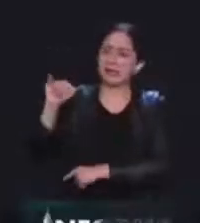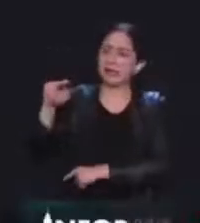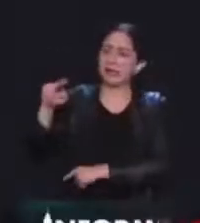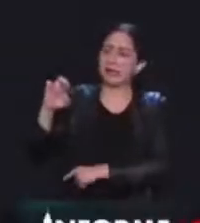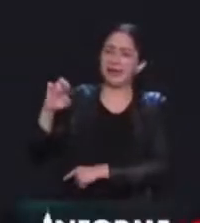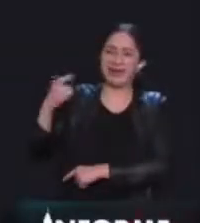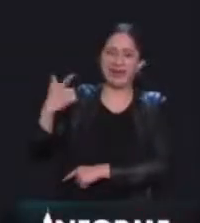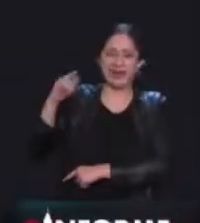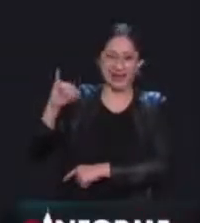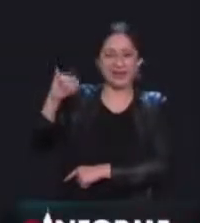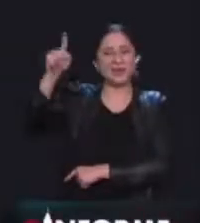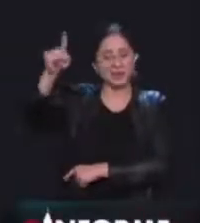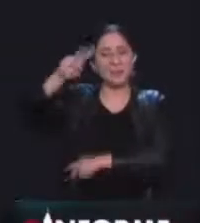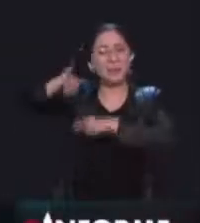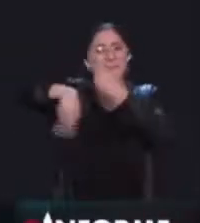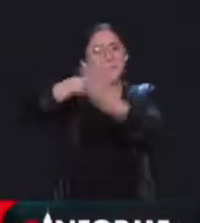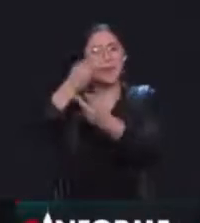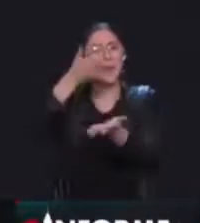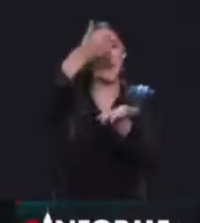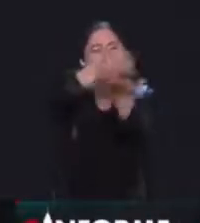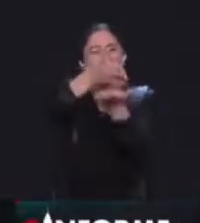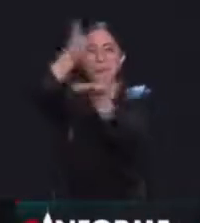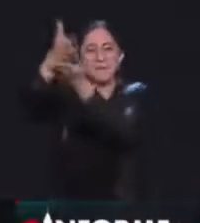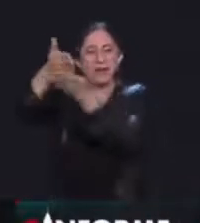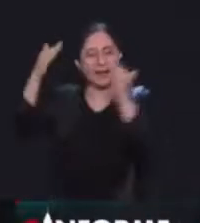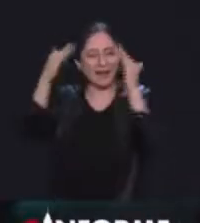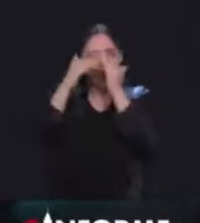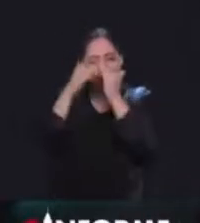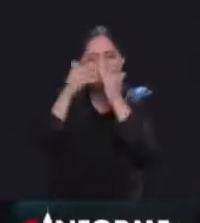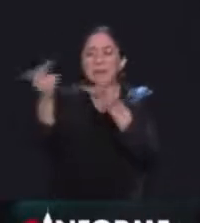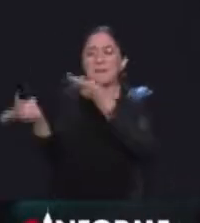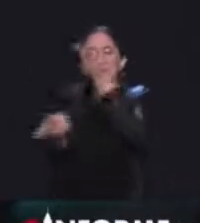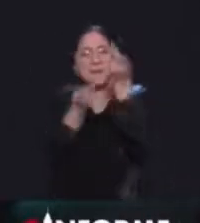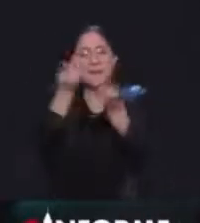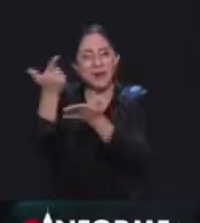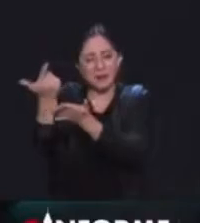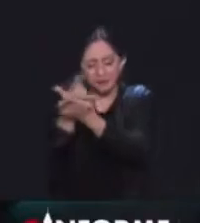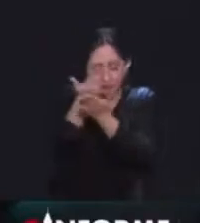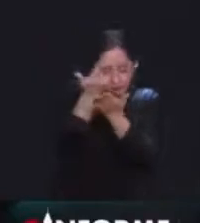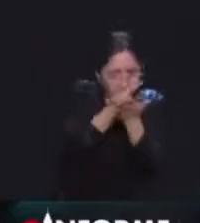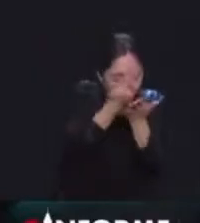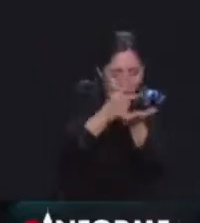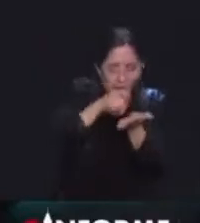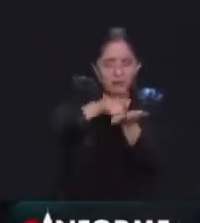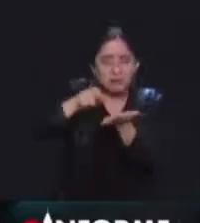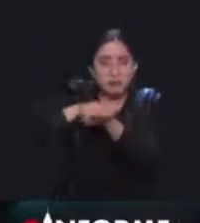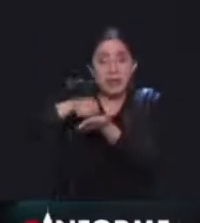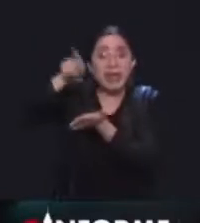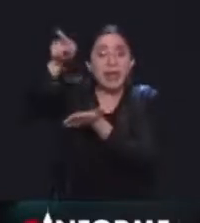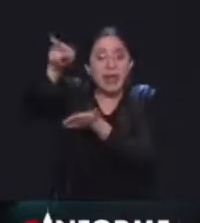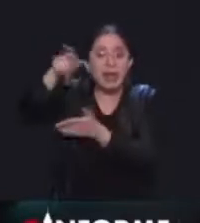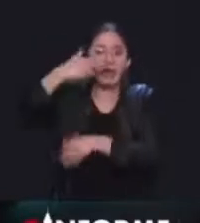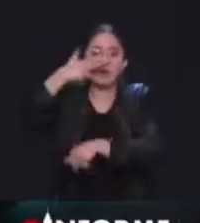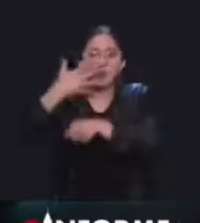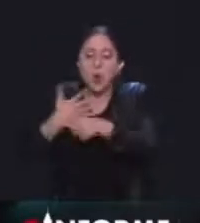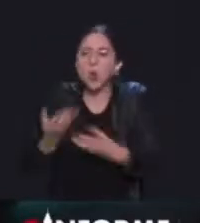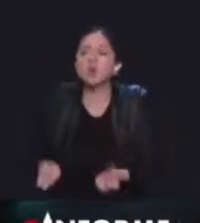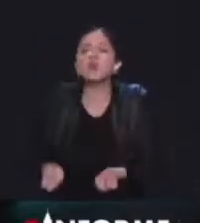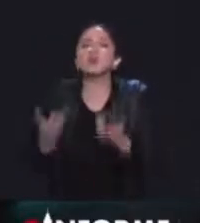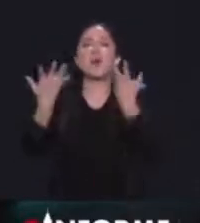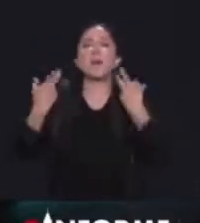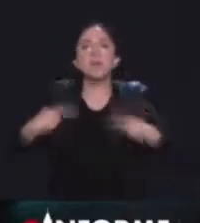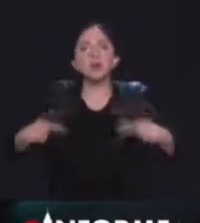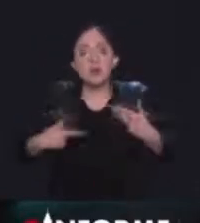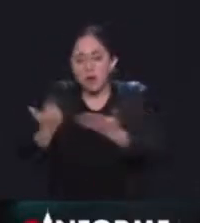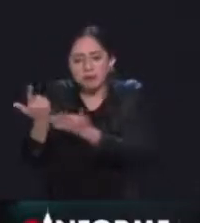que todos los días escuchaban de la Secretaría de Salud, como comentaba, es un informe de alerta temprana, nada más. ¿Cuál es la metodología del